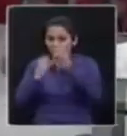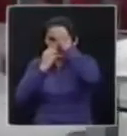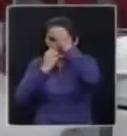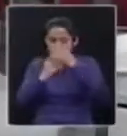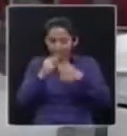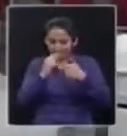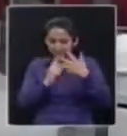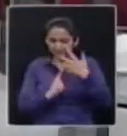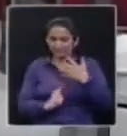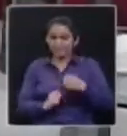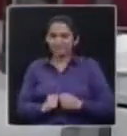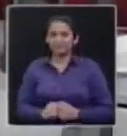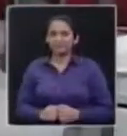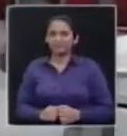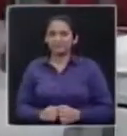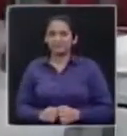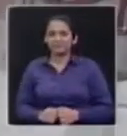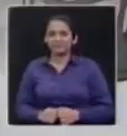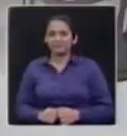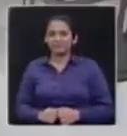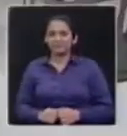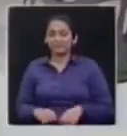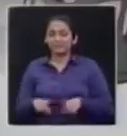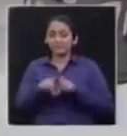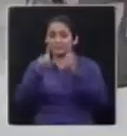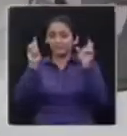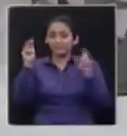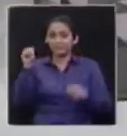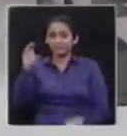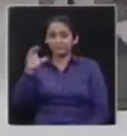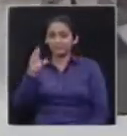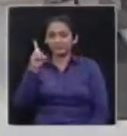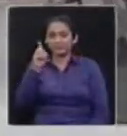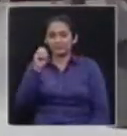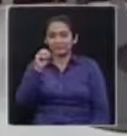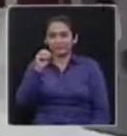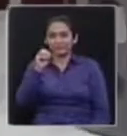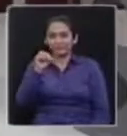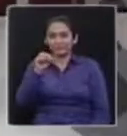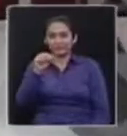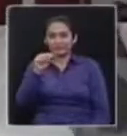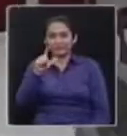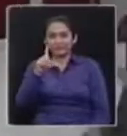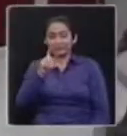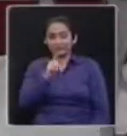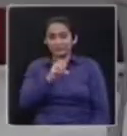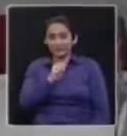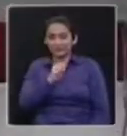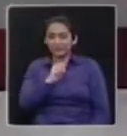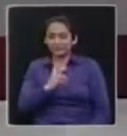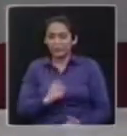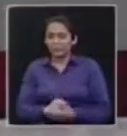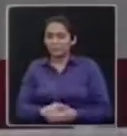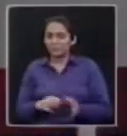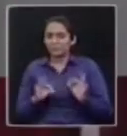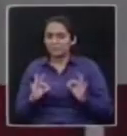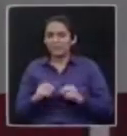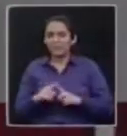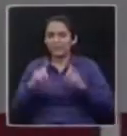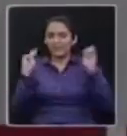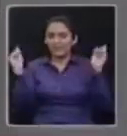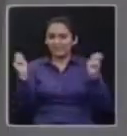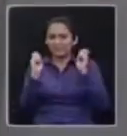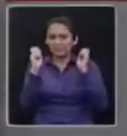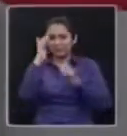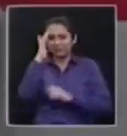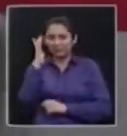a iniciar con la Casa Ronald McDonald, que ya celebró su primer aniversario y en el marco de esta conmemoración se realizó un festejo por el